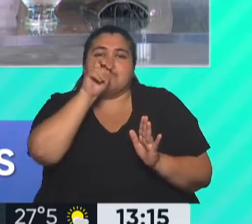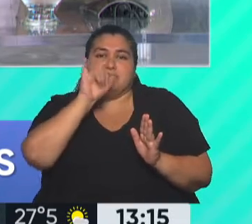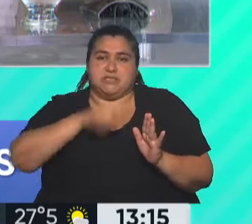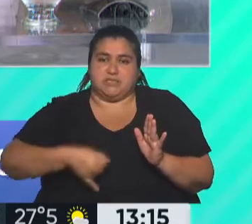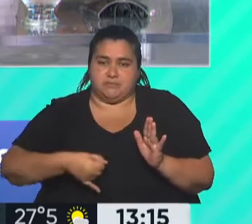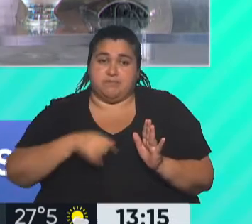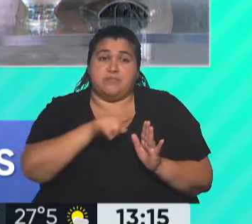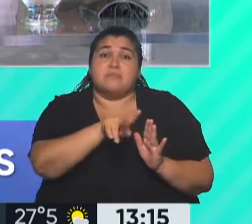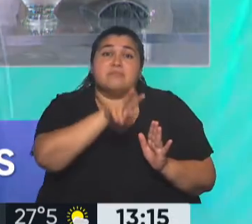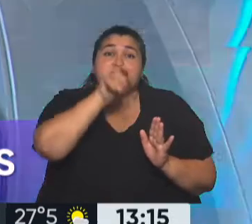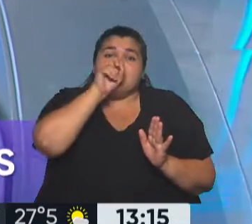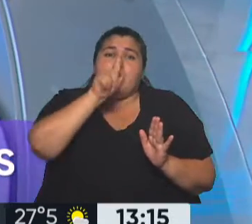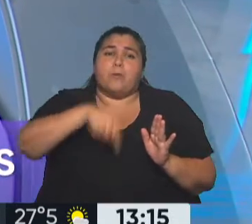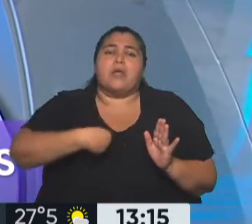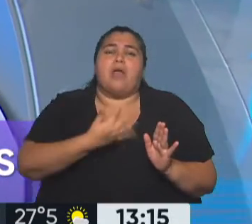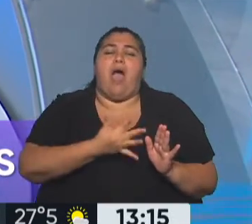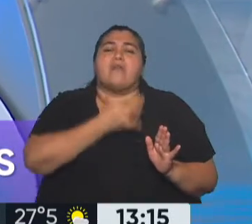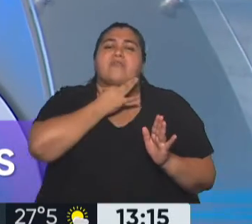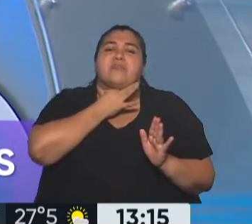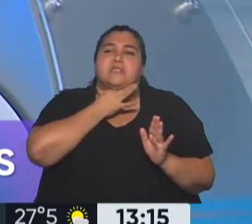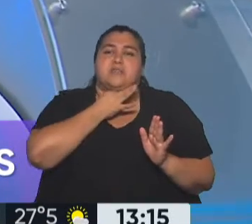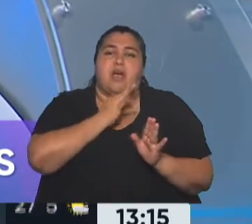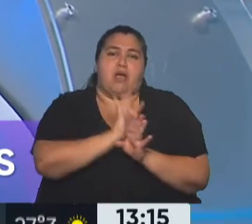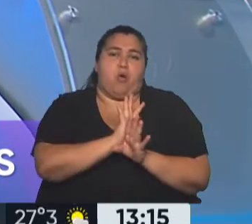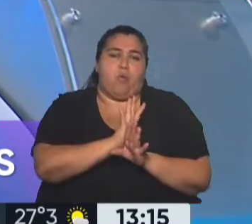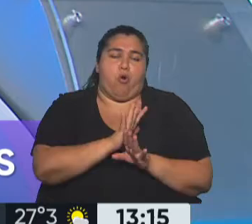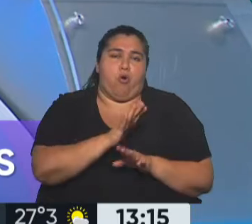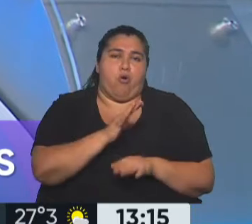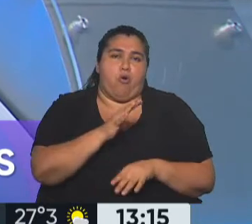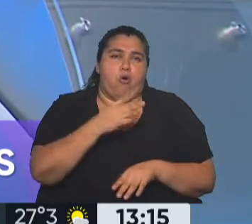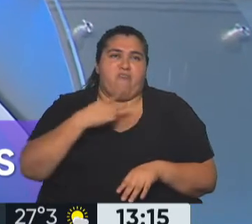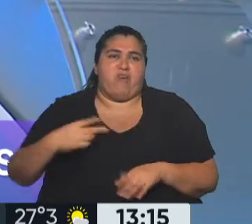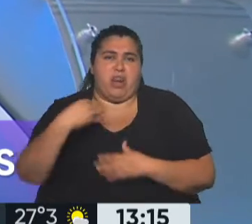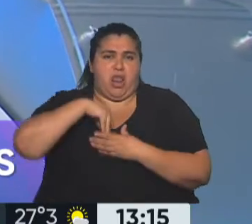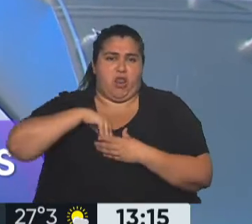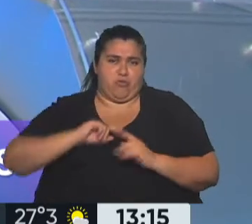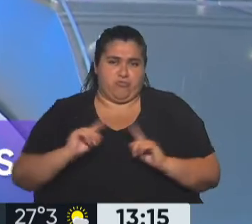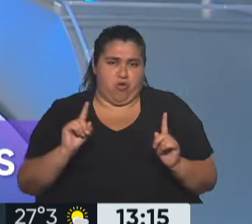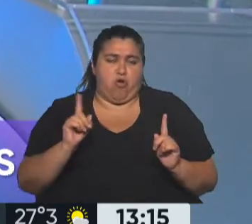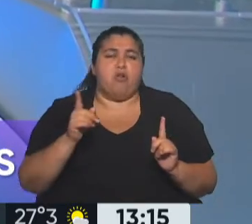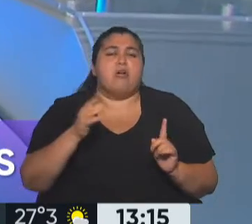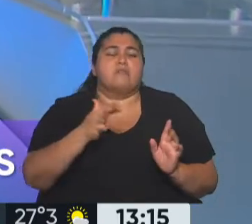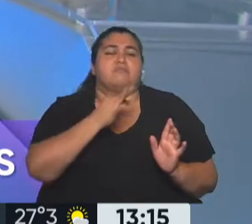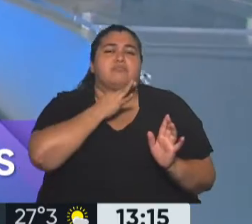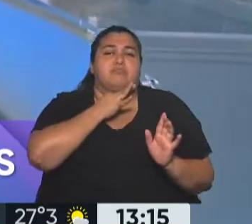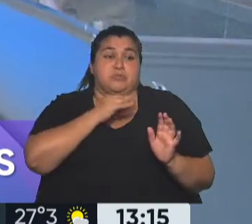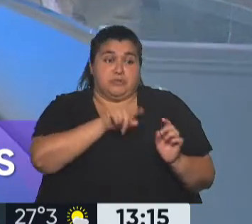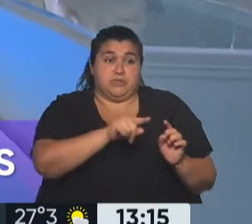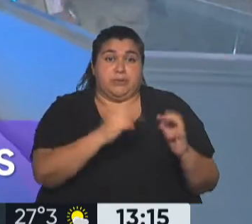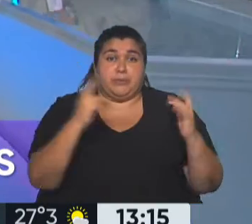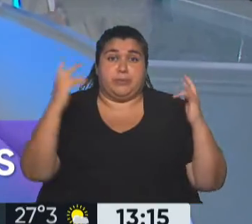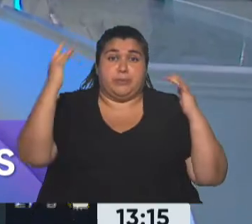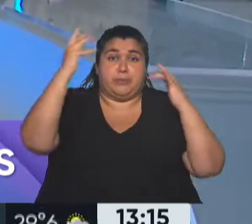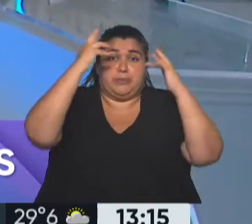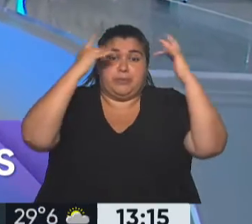producen asfixia. No intoxicación, para ser un poco más claro, desplazan el aire y lo ocupan, Claro. pero es